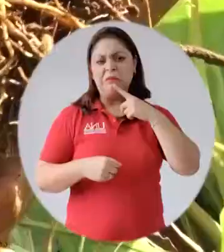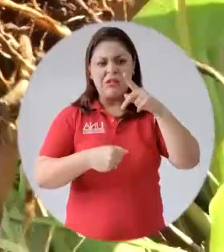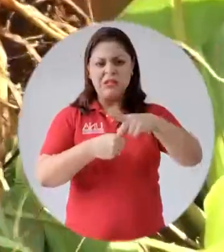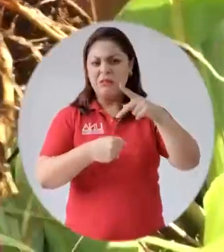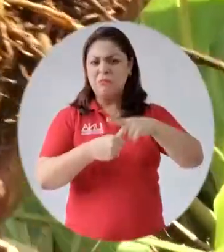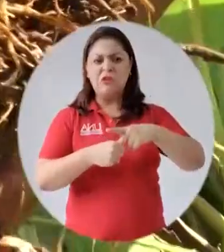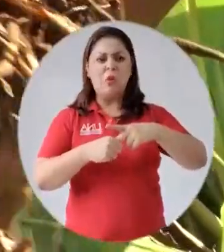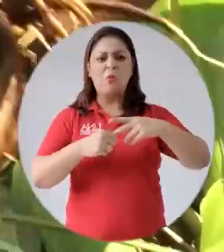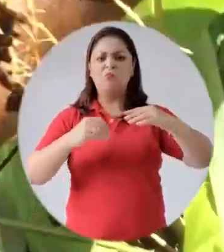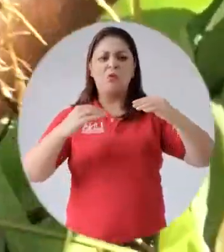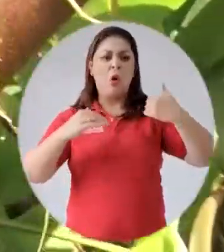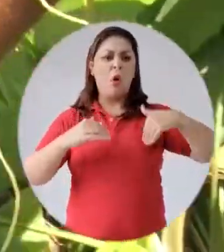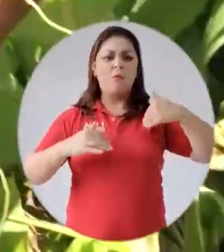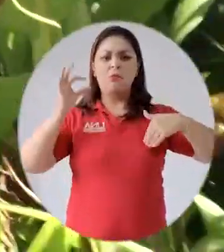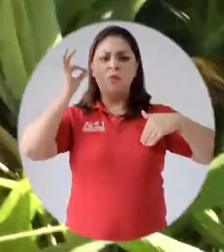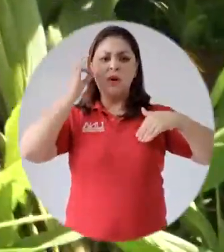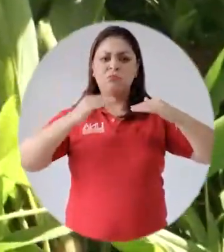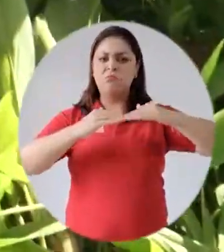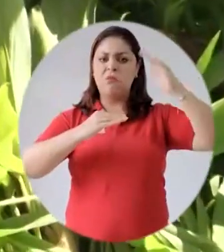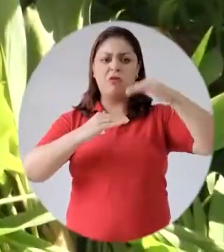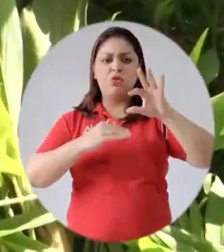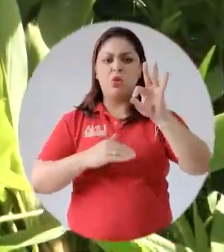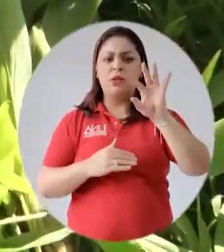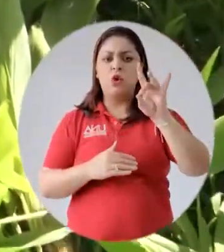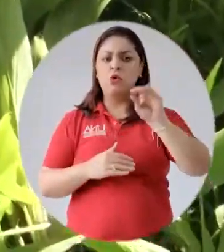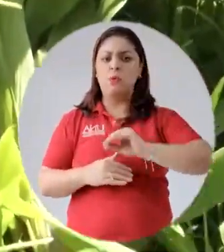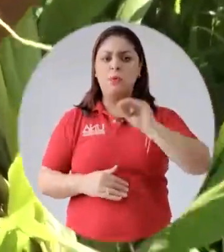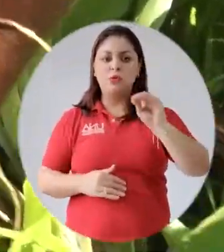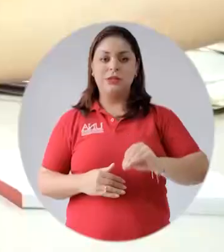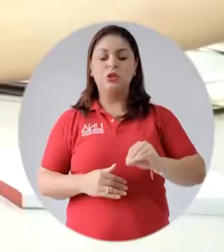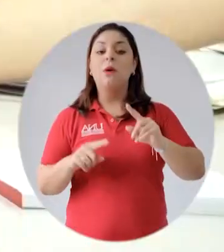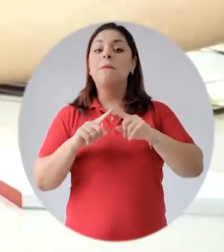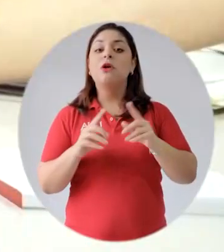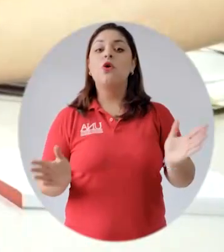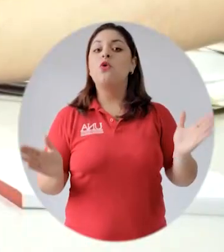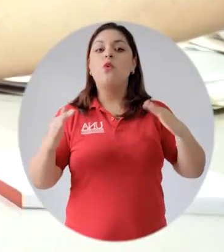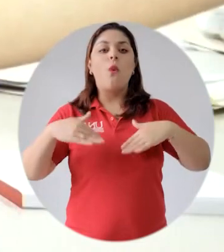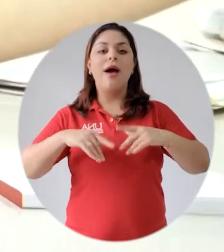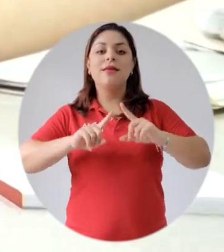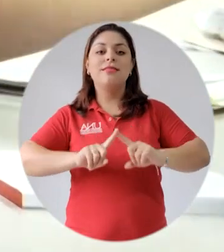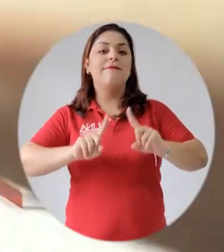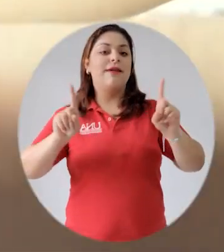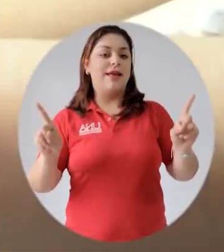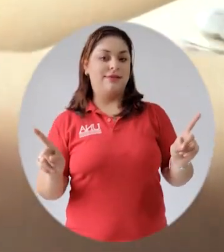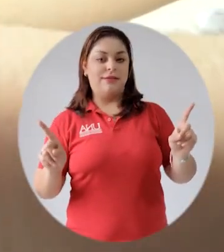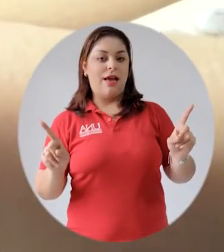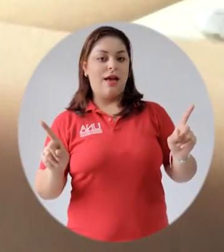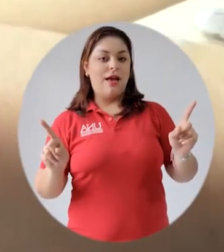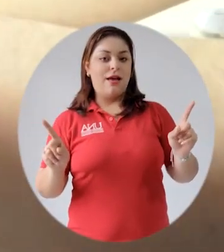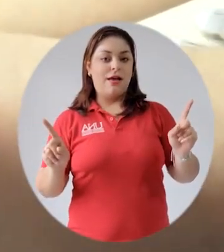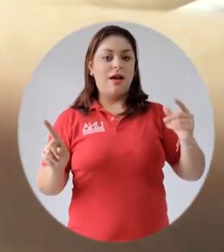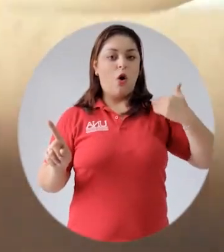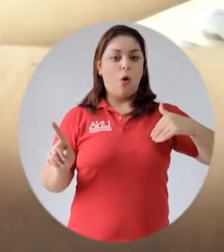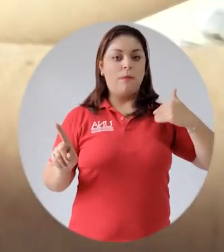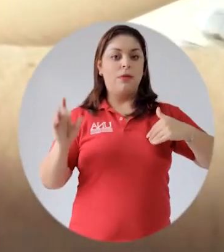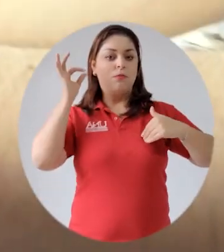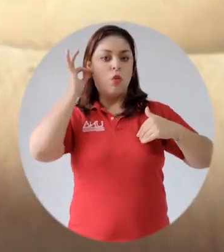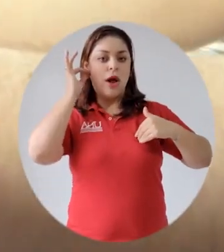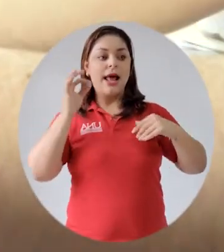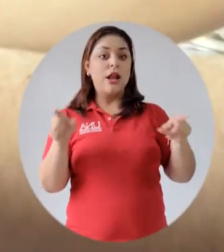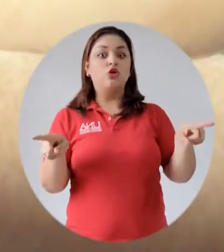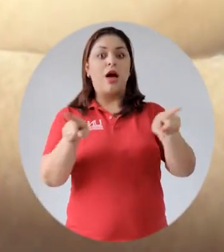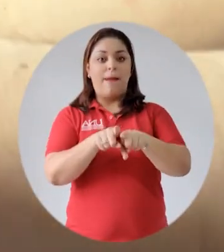Y aquí es muy importante señalar esto. Cuando yo le marcaban esas 117 actividades y yo le decía, durante la semana pasada, ¿preparó algún